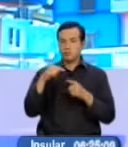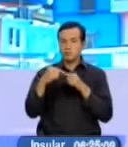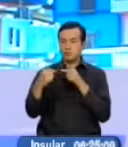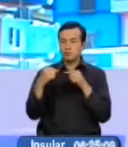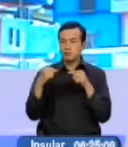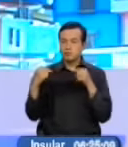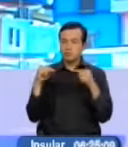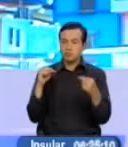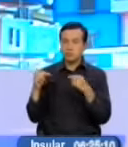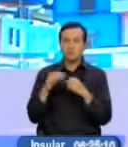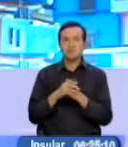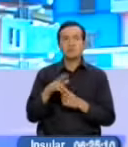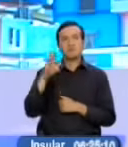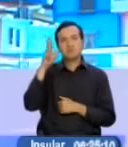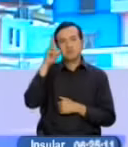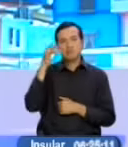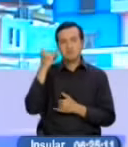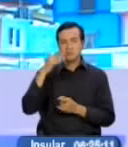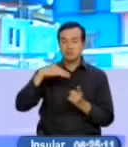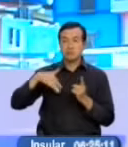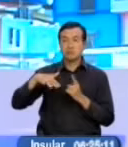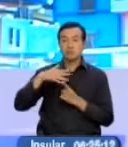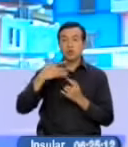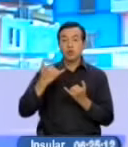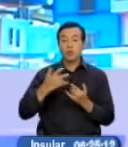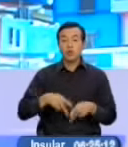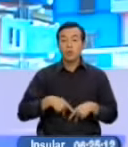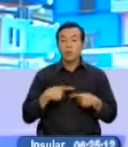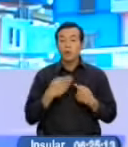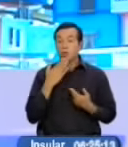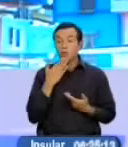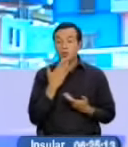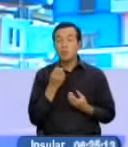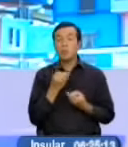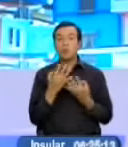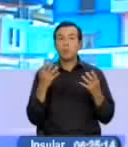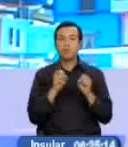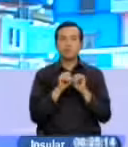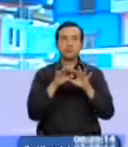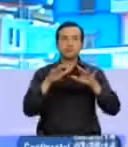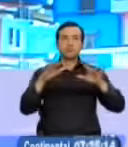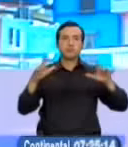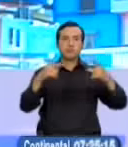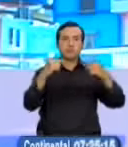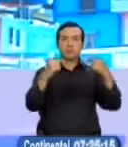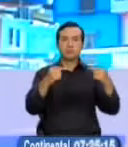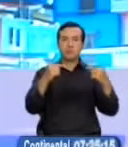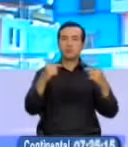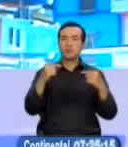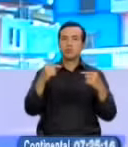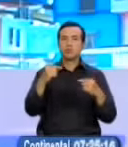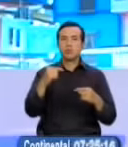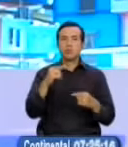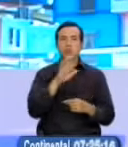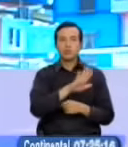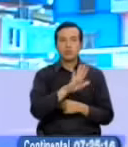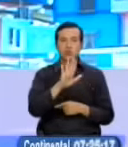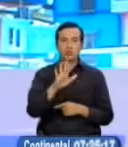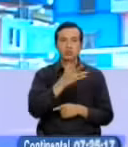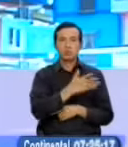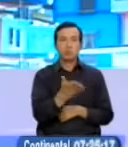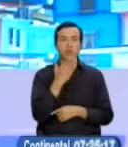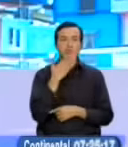fragmentada, yo creo que lo que estamos viviendo es la muestra de cuánto se amplió el campo de oposición hacia la derecha, tanto que tenemos en este